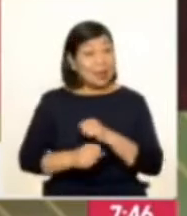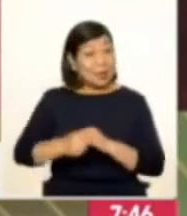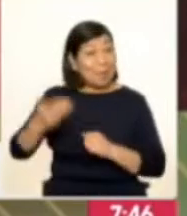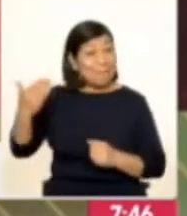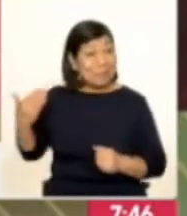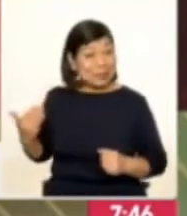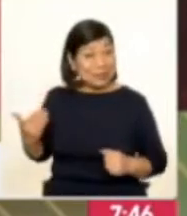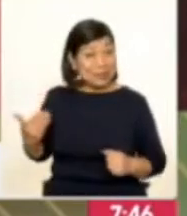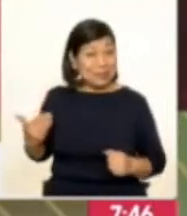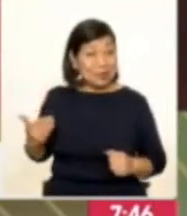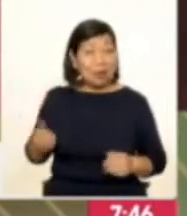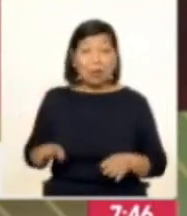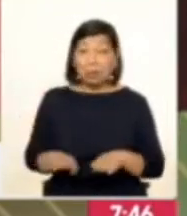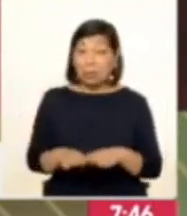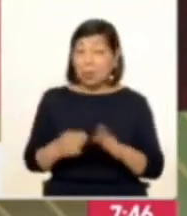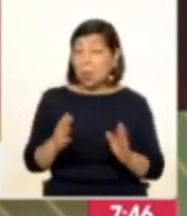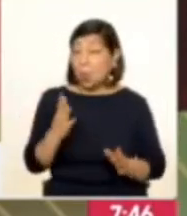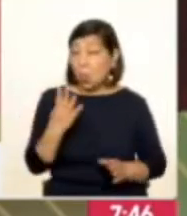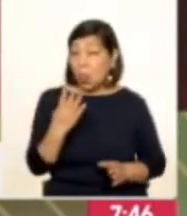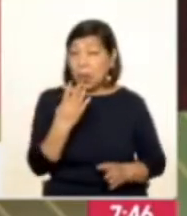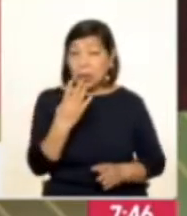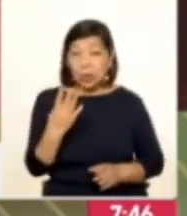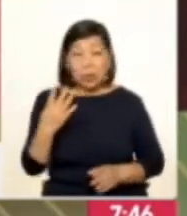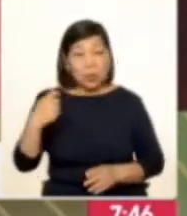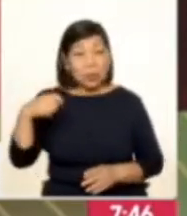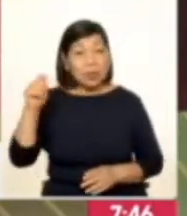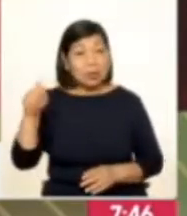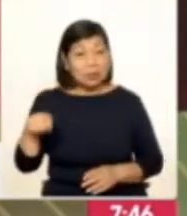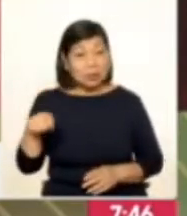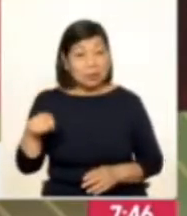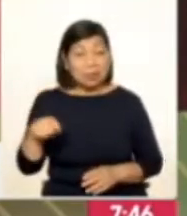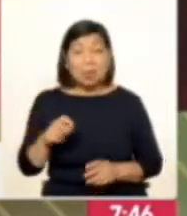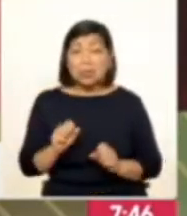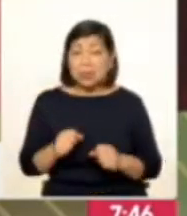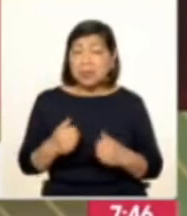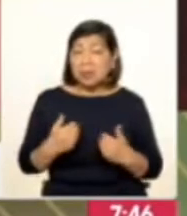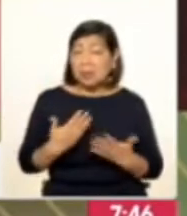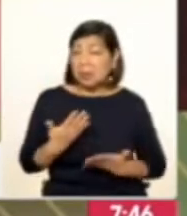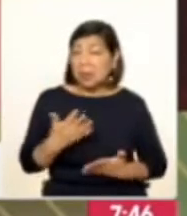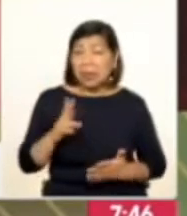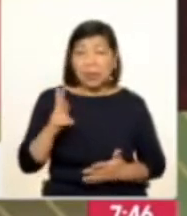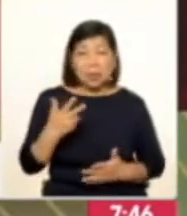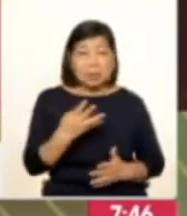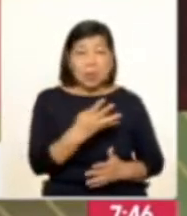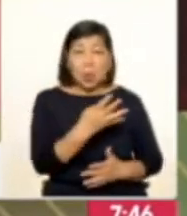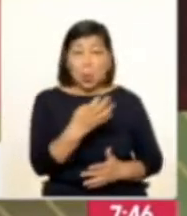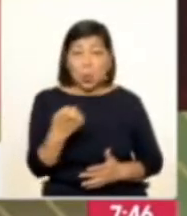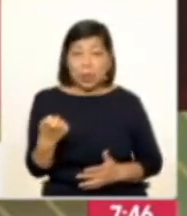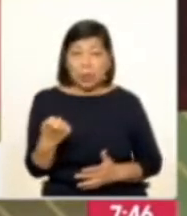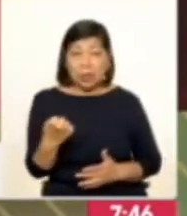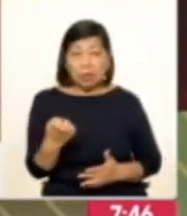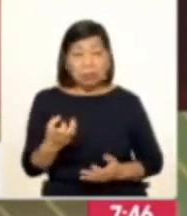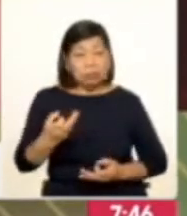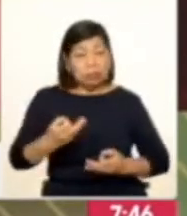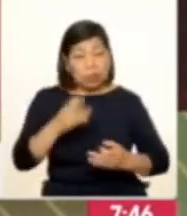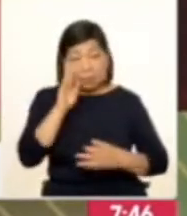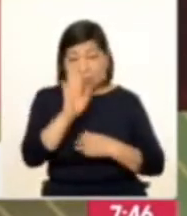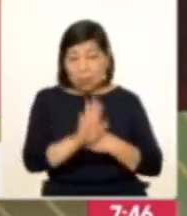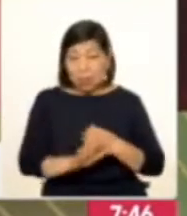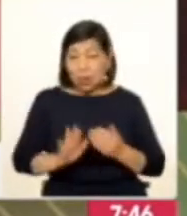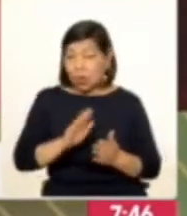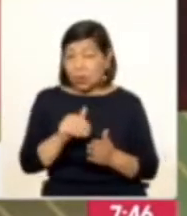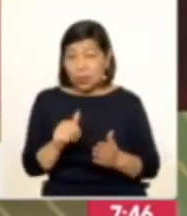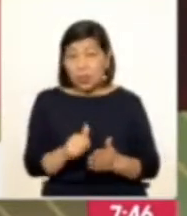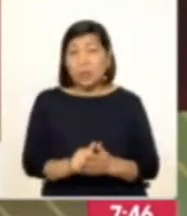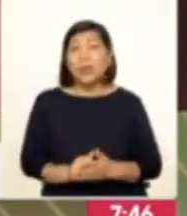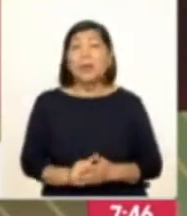Tuvimos una cobertura de casi cuarenta y cuatro por ciento de las entidades nosotros tenemos alrededor de tres mil cuatrocientos auditores a nivel nacional en todo